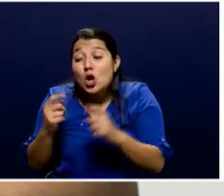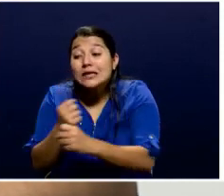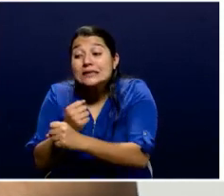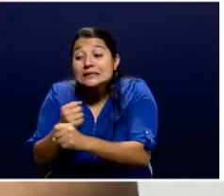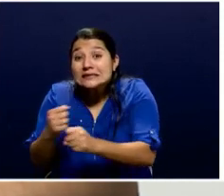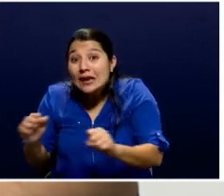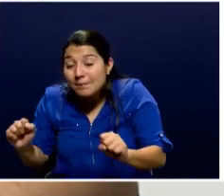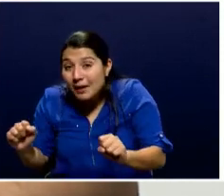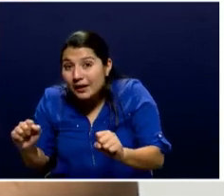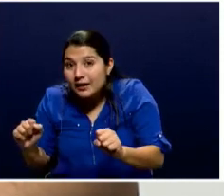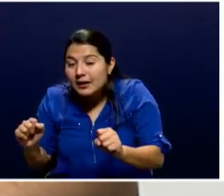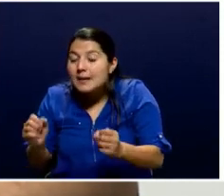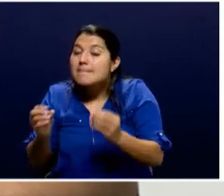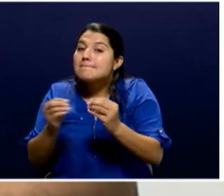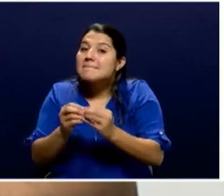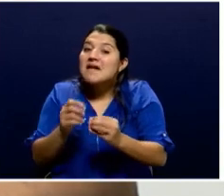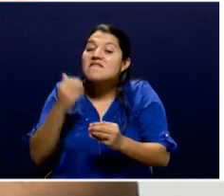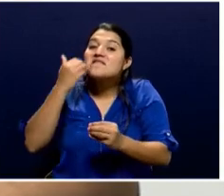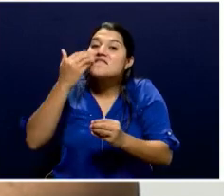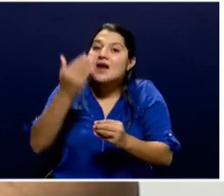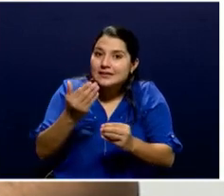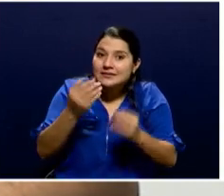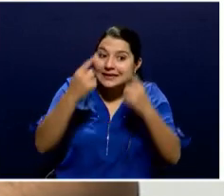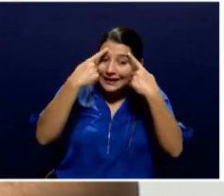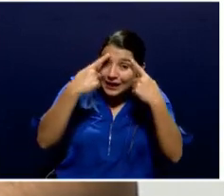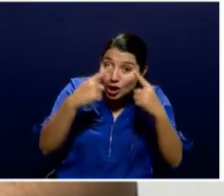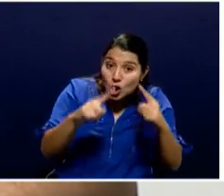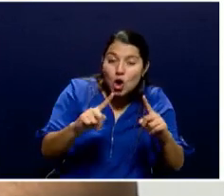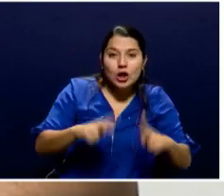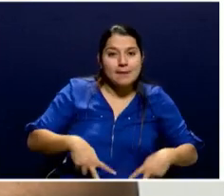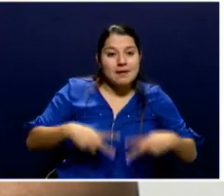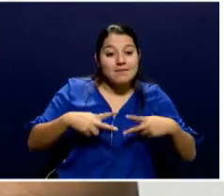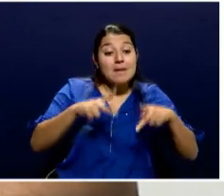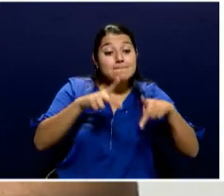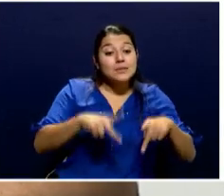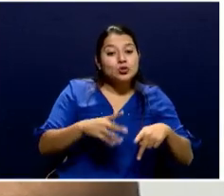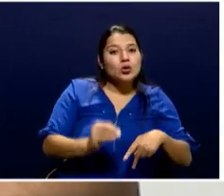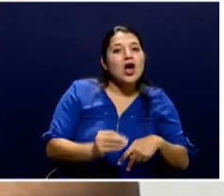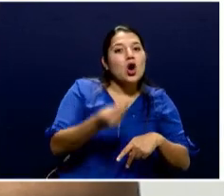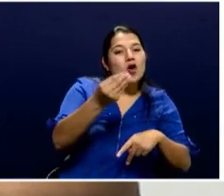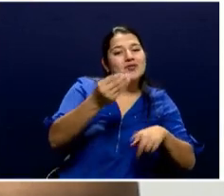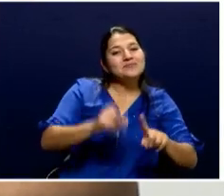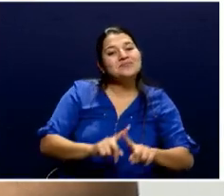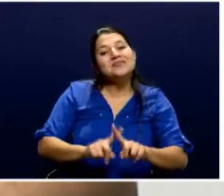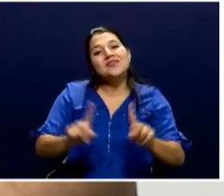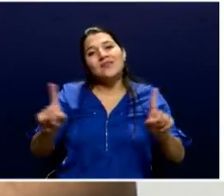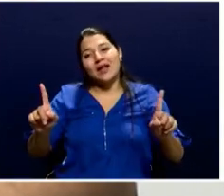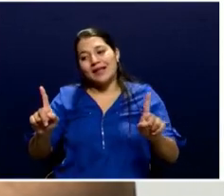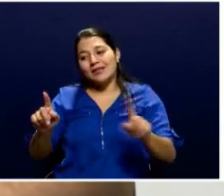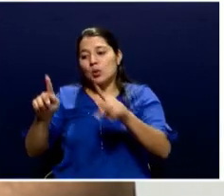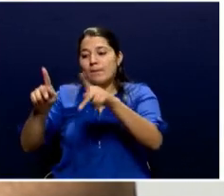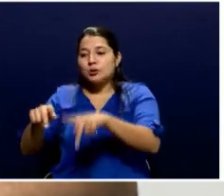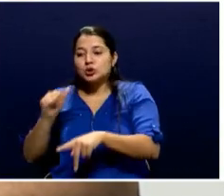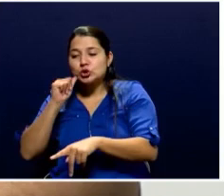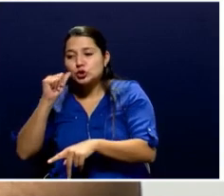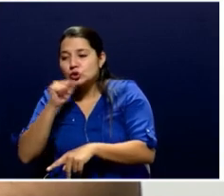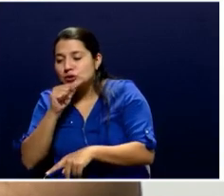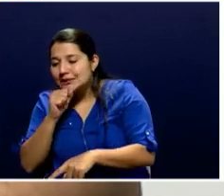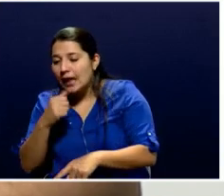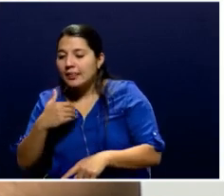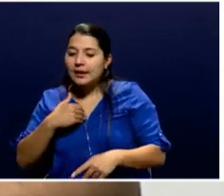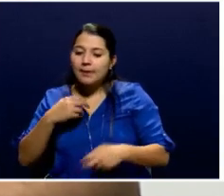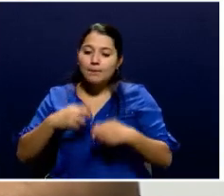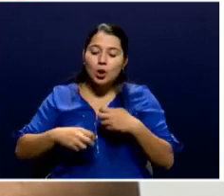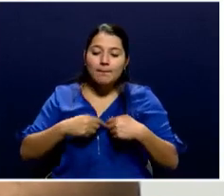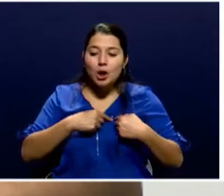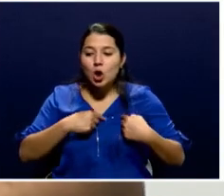que tiene, por ejemplo, un efisema pulmonar, o una persona que tiene una cardiopatía crónica, o que tiene,